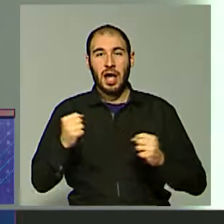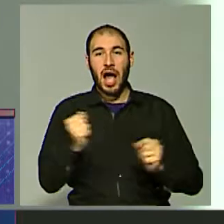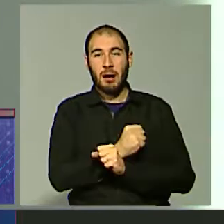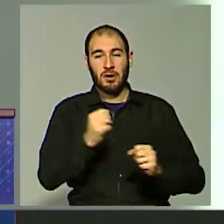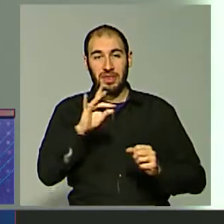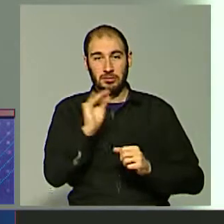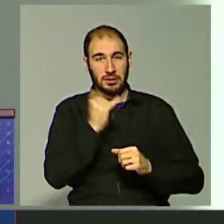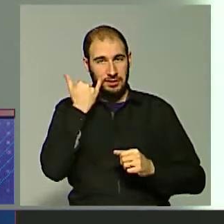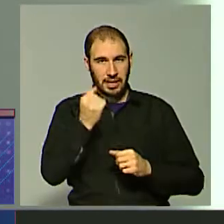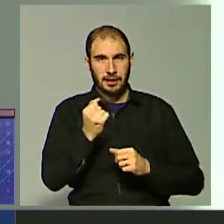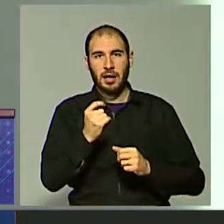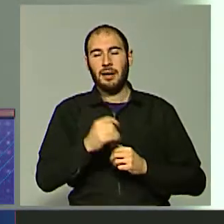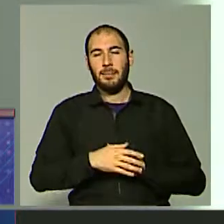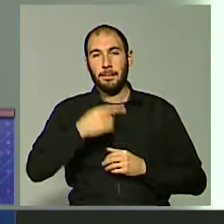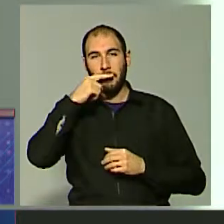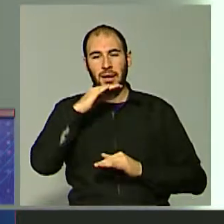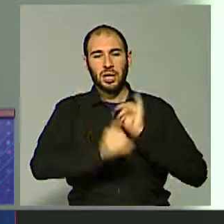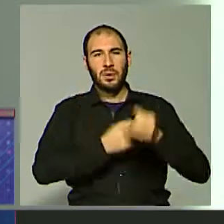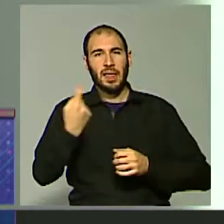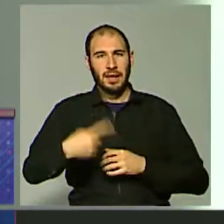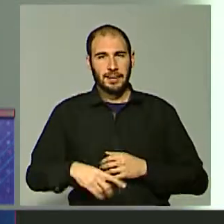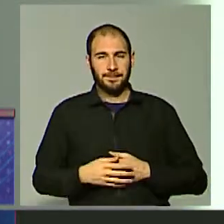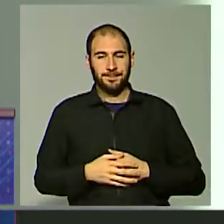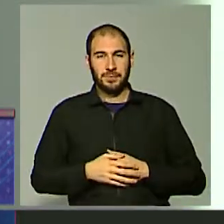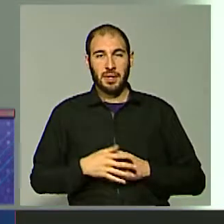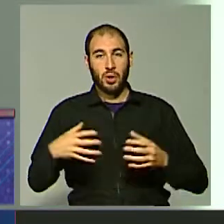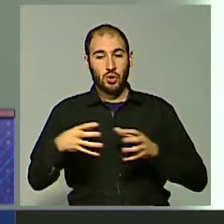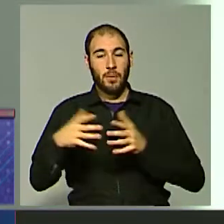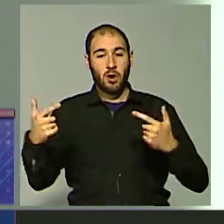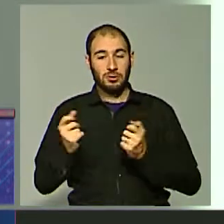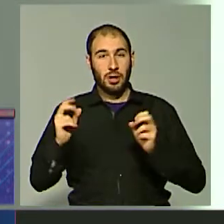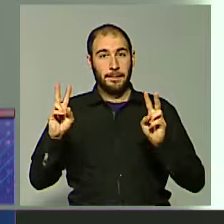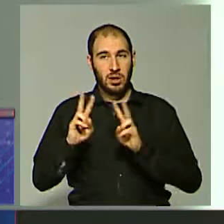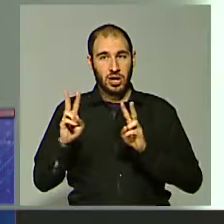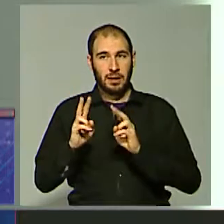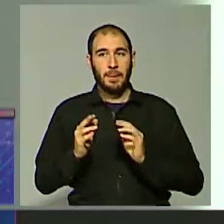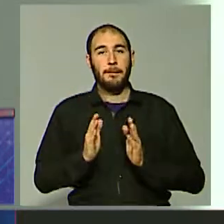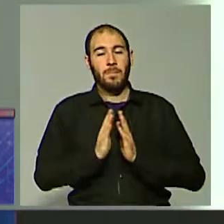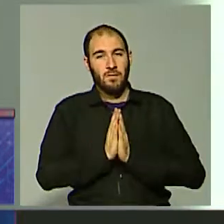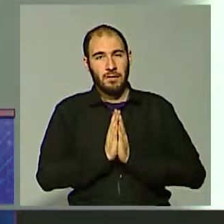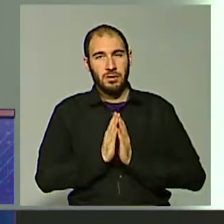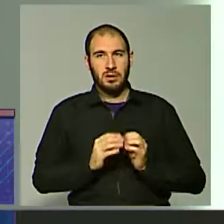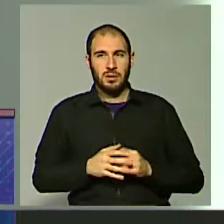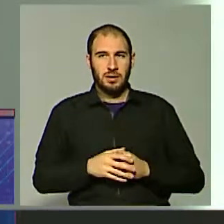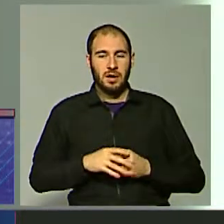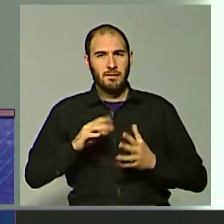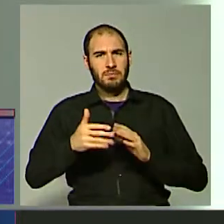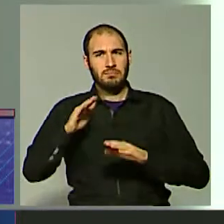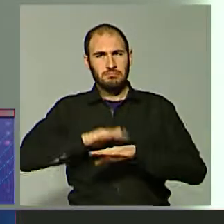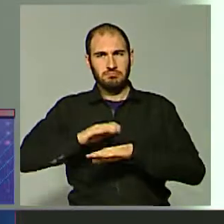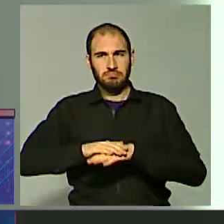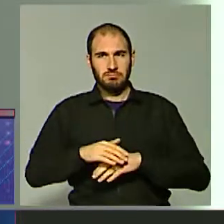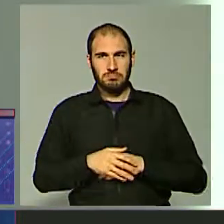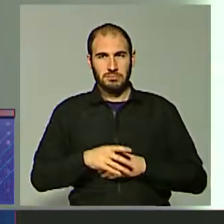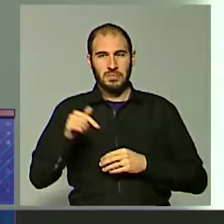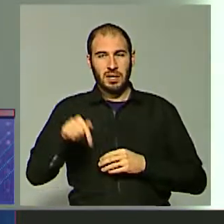media sanción. ¿Qué dijo el presidente? Que la oposición y el peronismo tenga, digamos, una actitud responsable. Es